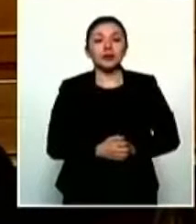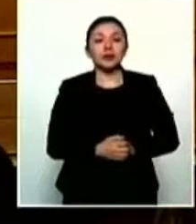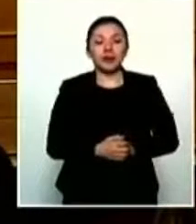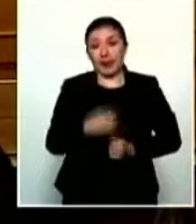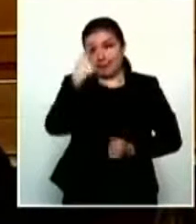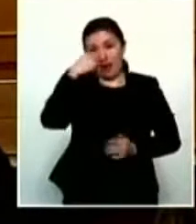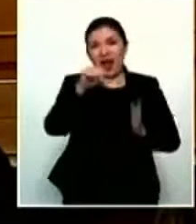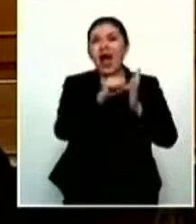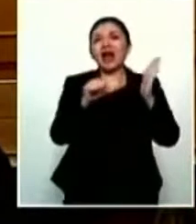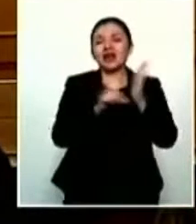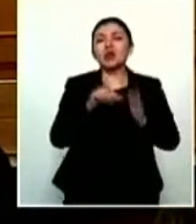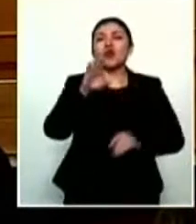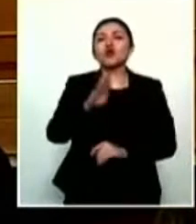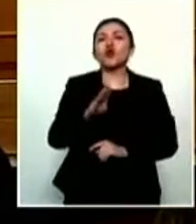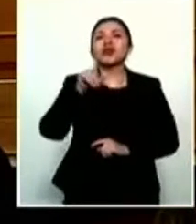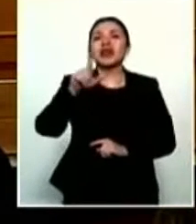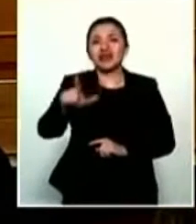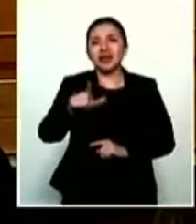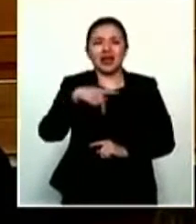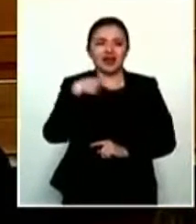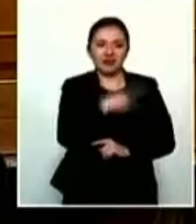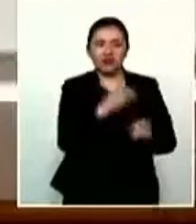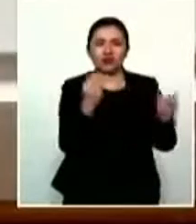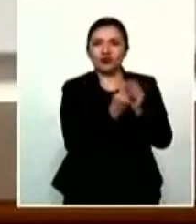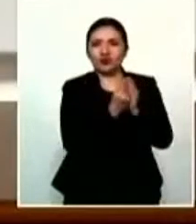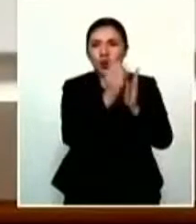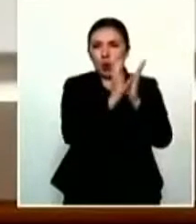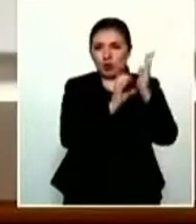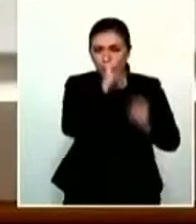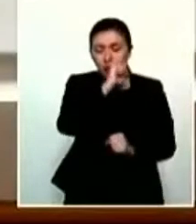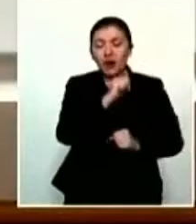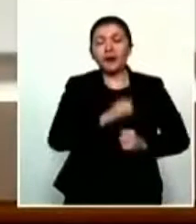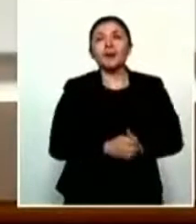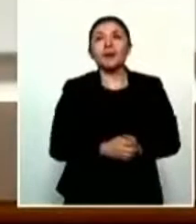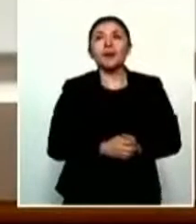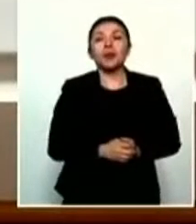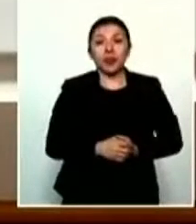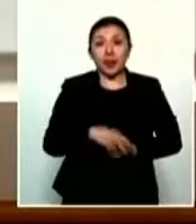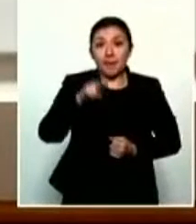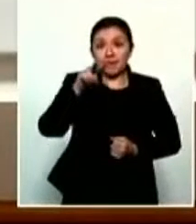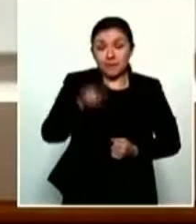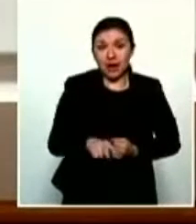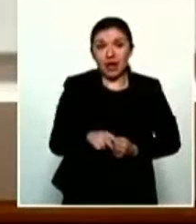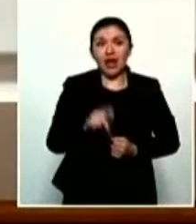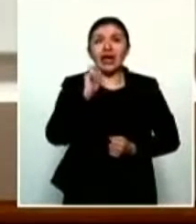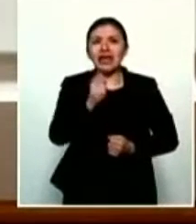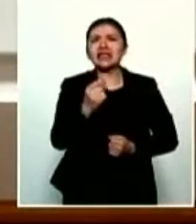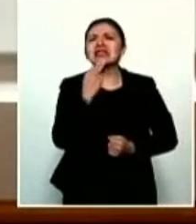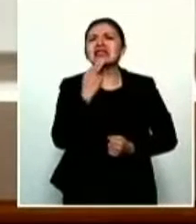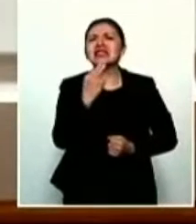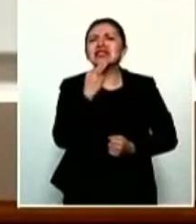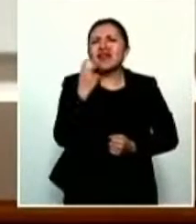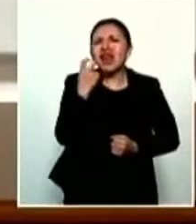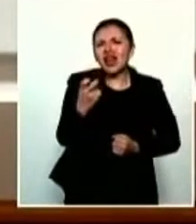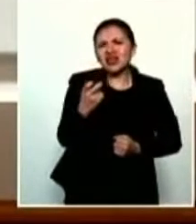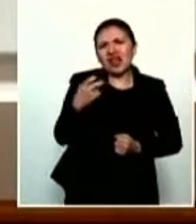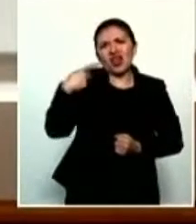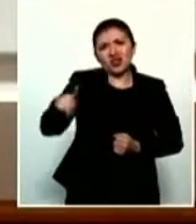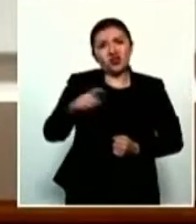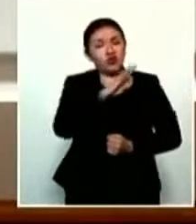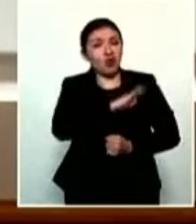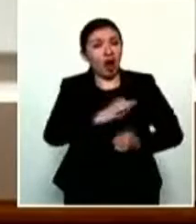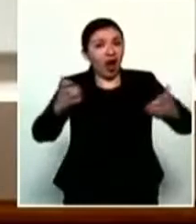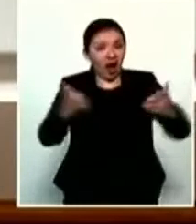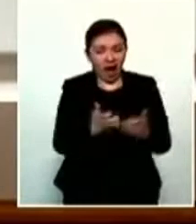del artículo 97 constitucional. Realmente, para lo que había servido esta facultad hasta